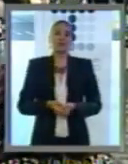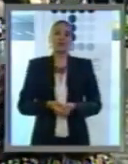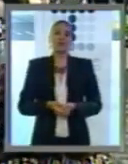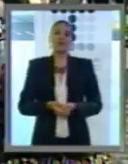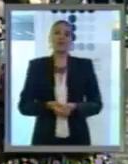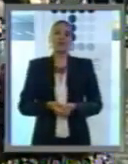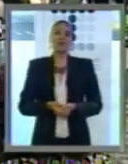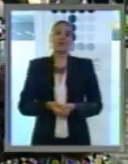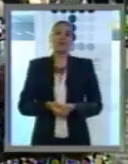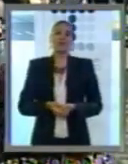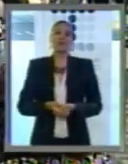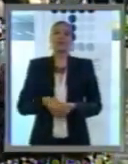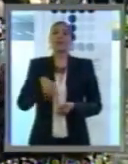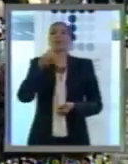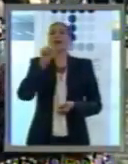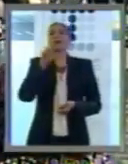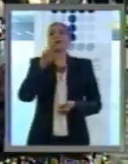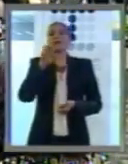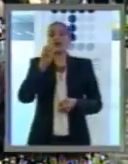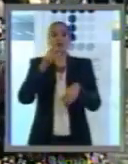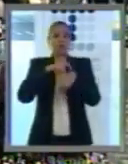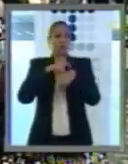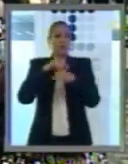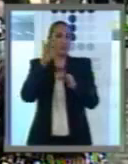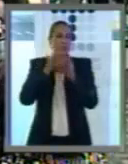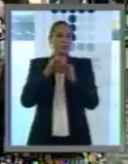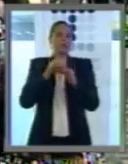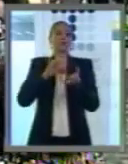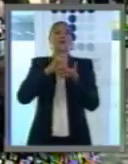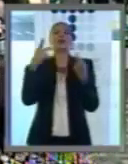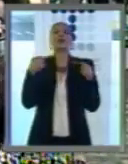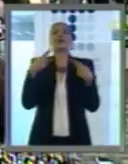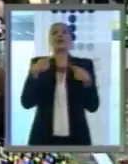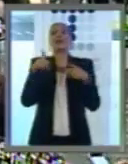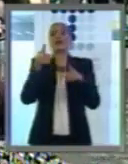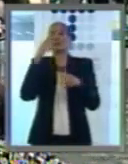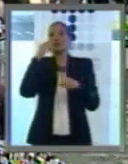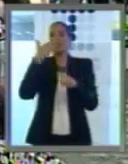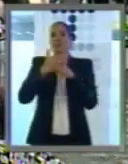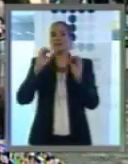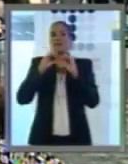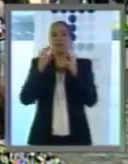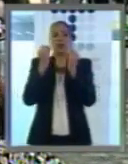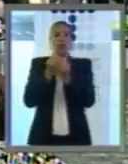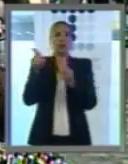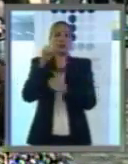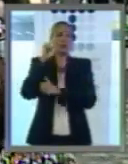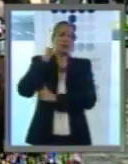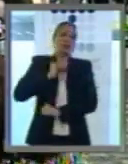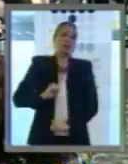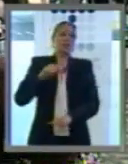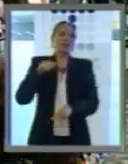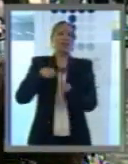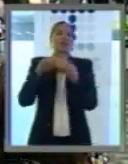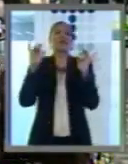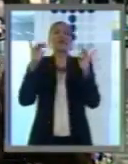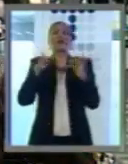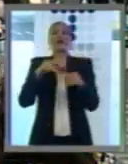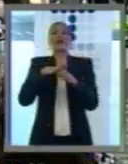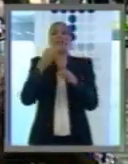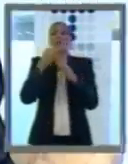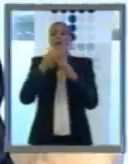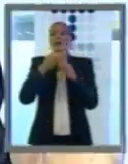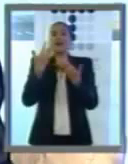Gracias. Bueno, pues espero respetar los tiempos. Pues agradezco a los organizadores la invitación a este evento. Yo creo que no puede ser